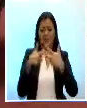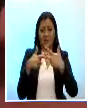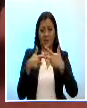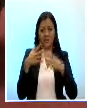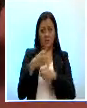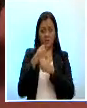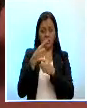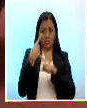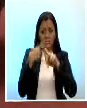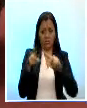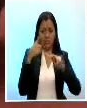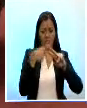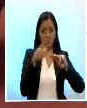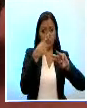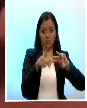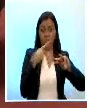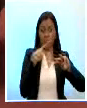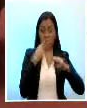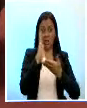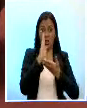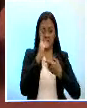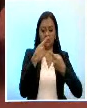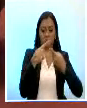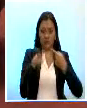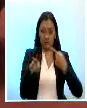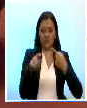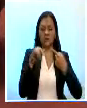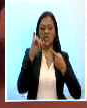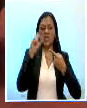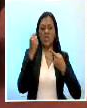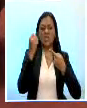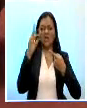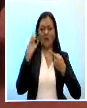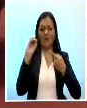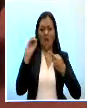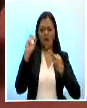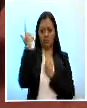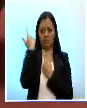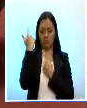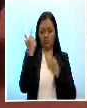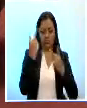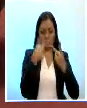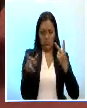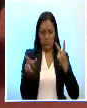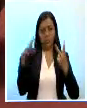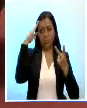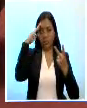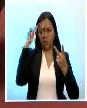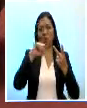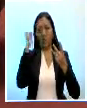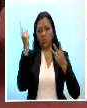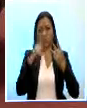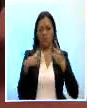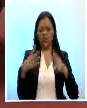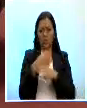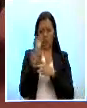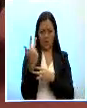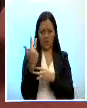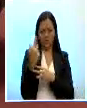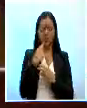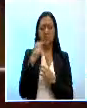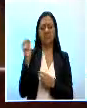manera, dice usted. Estamos. El IES, por un lado, una naturaleza distinta, y el ISFA, Fuerzas Armadas, ISPOL, Policía, de otra manera.